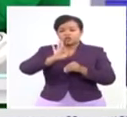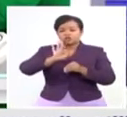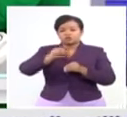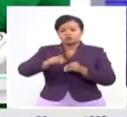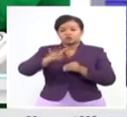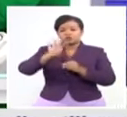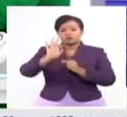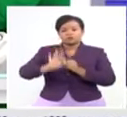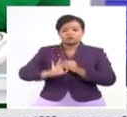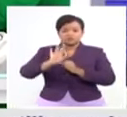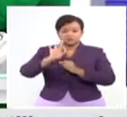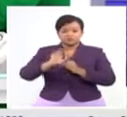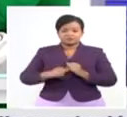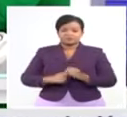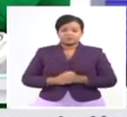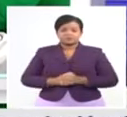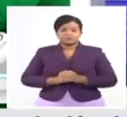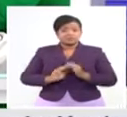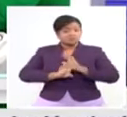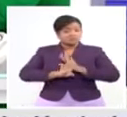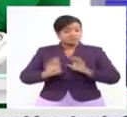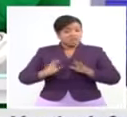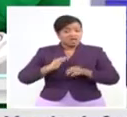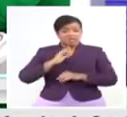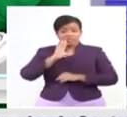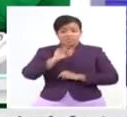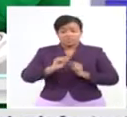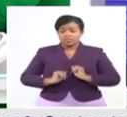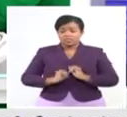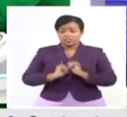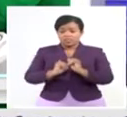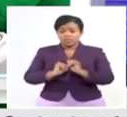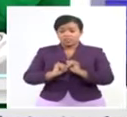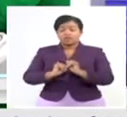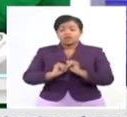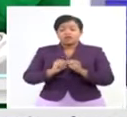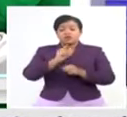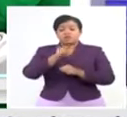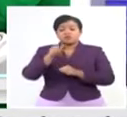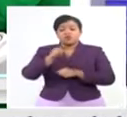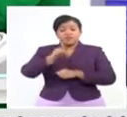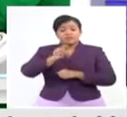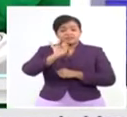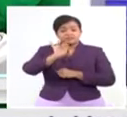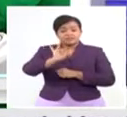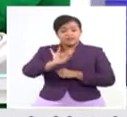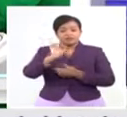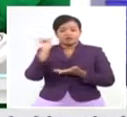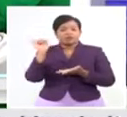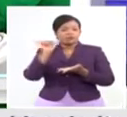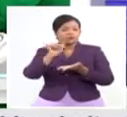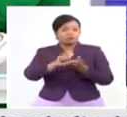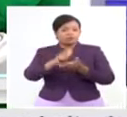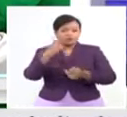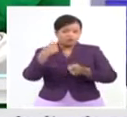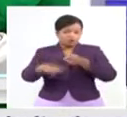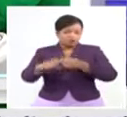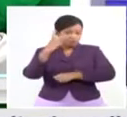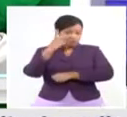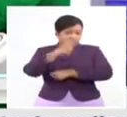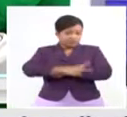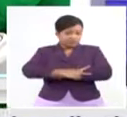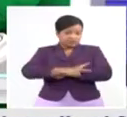98,4%. Como ya dijimos, 17 de los casos diagnosticados son casos importados que